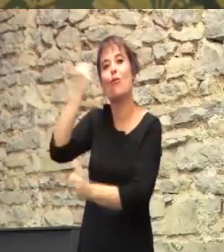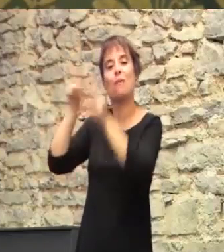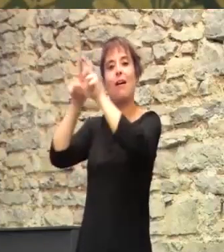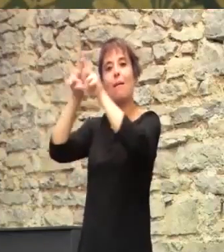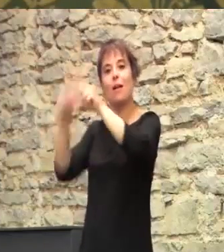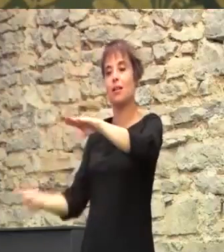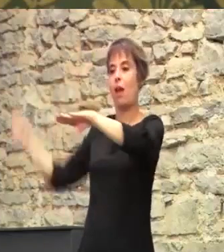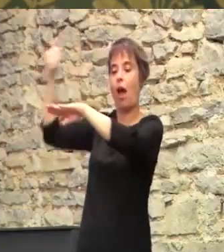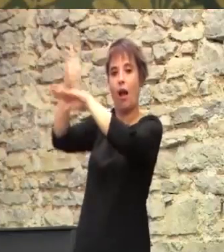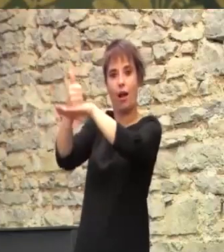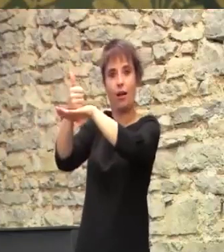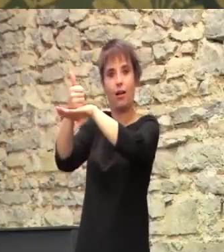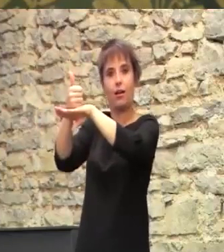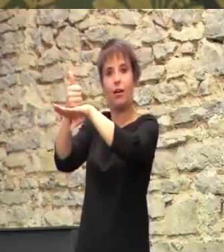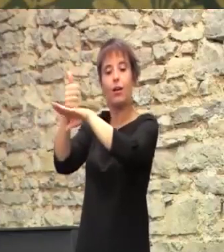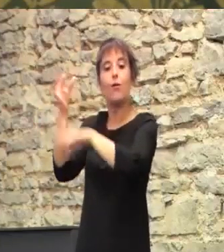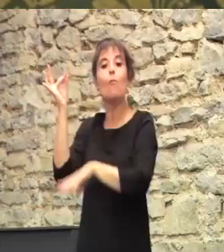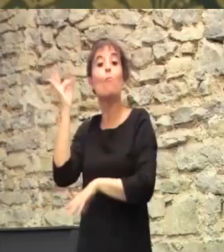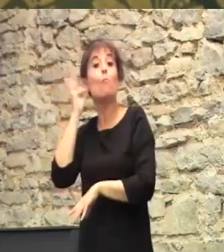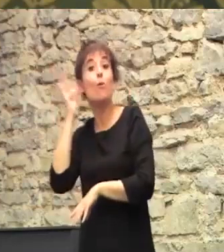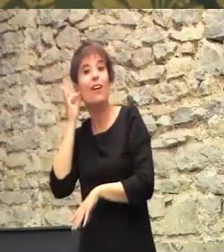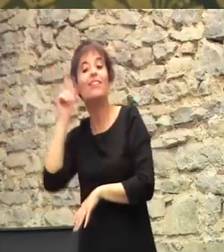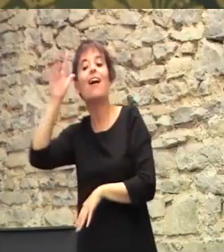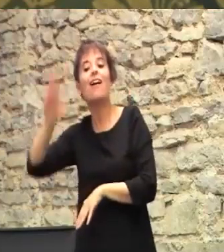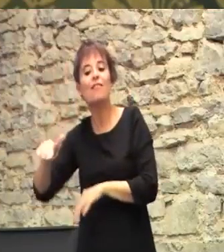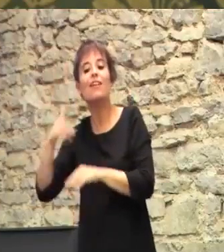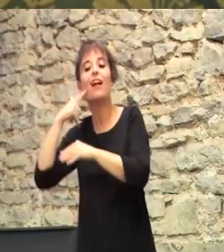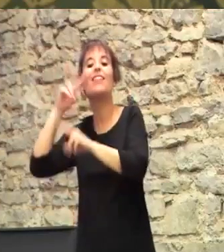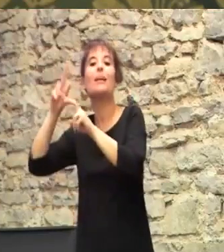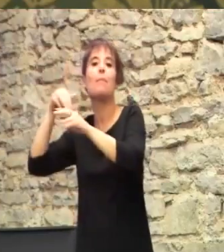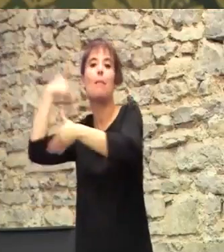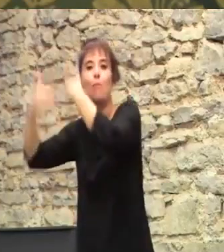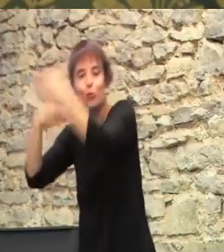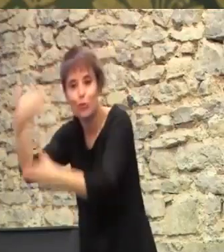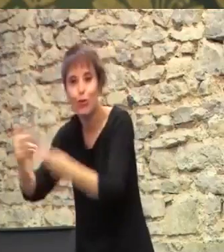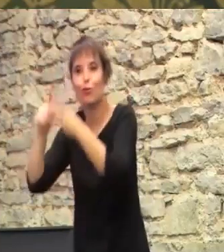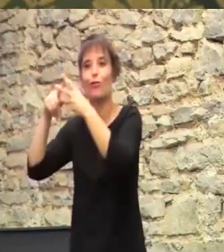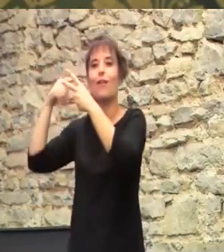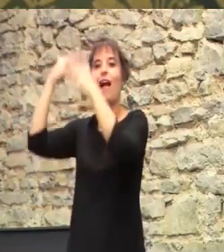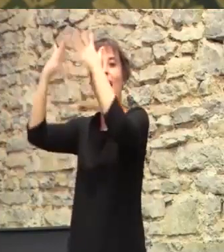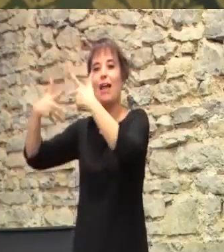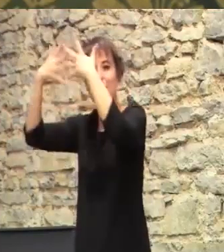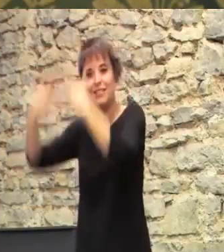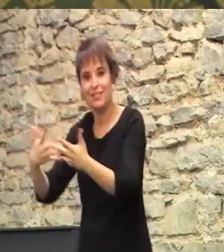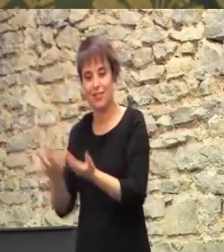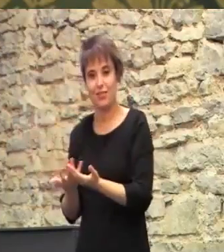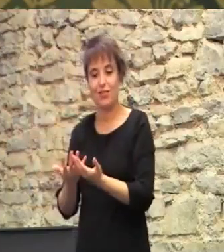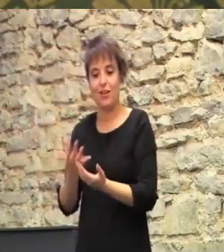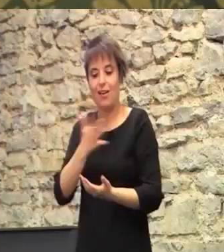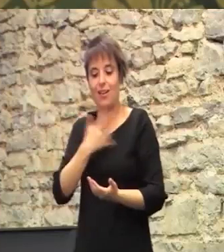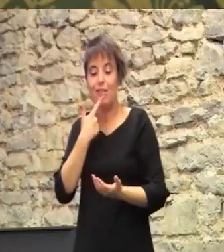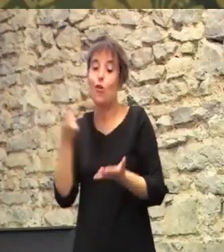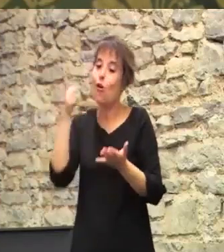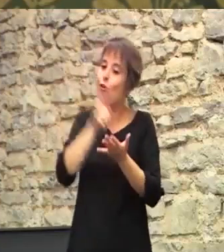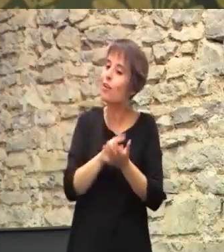y ellas se terminaban manejando la producción la administración es decir se volvía a